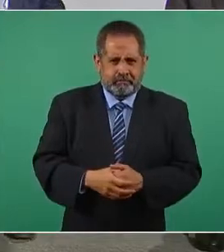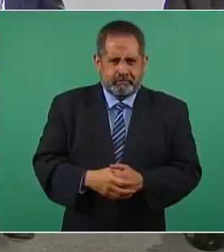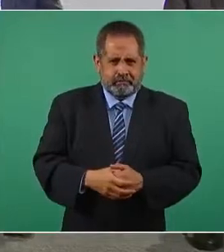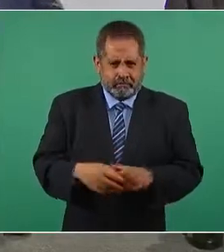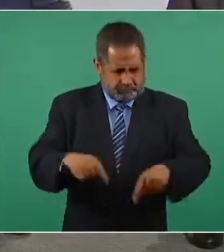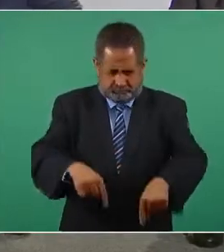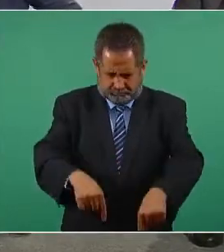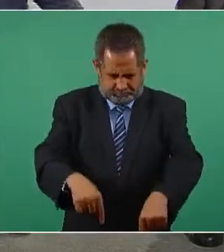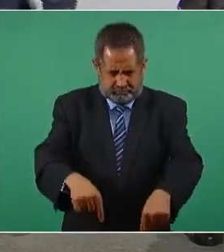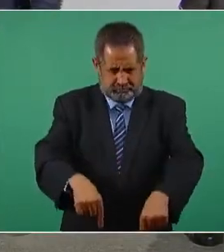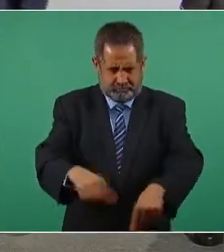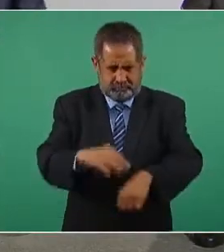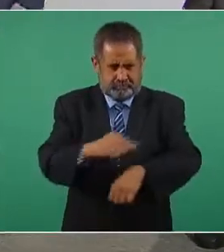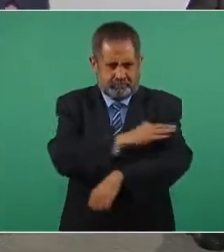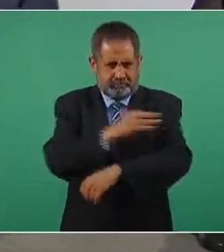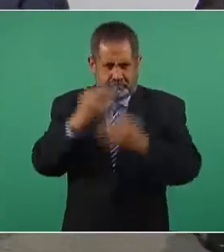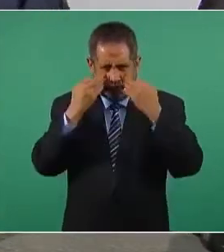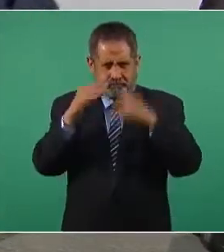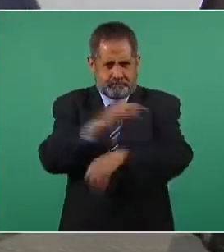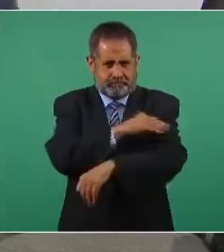aquí.